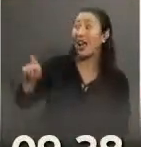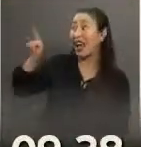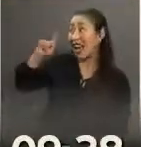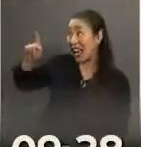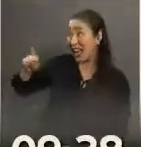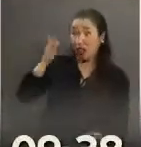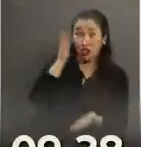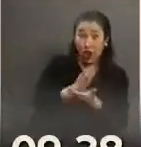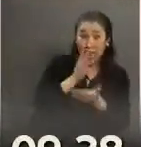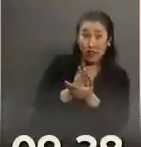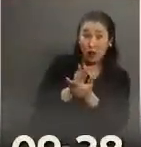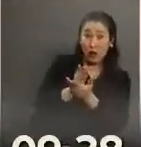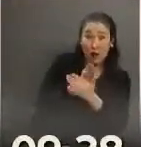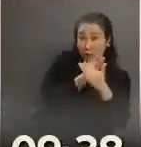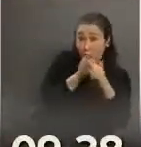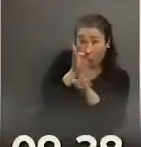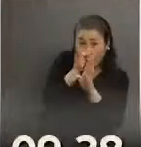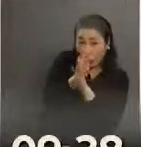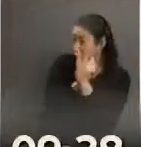colegio.